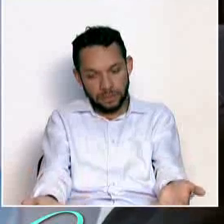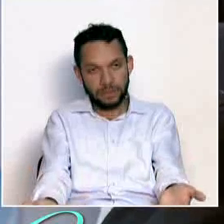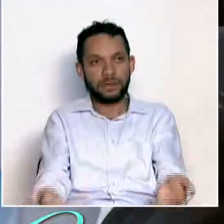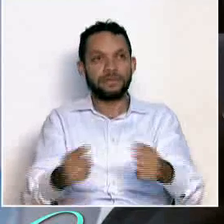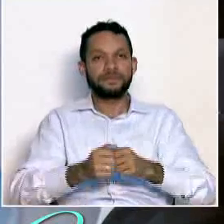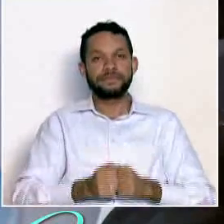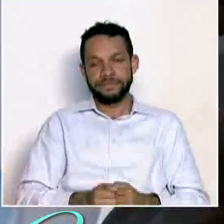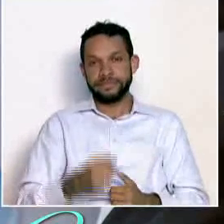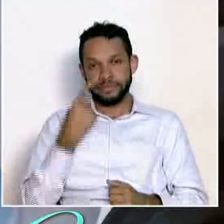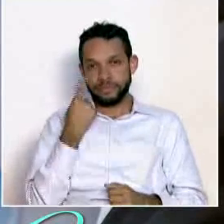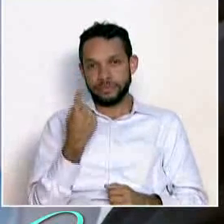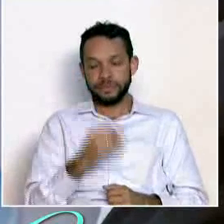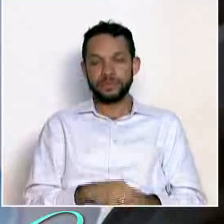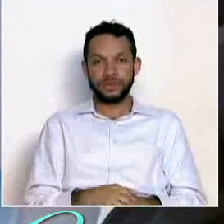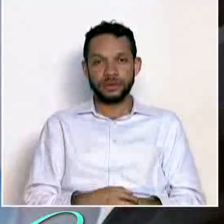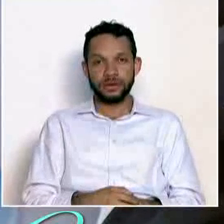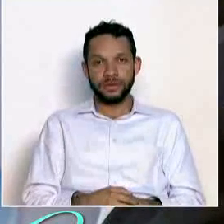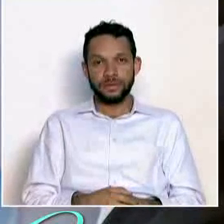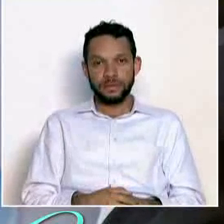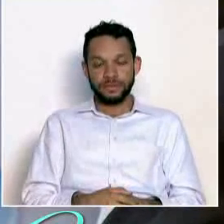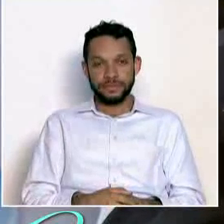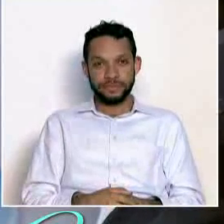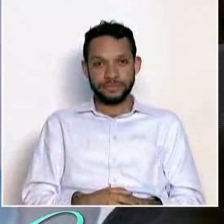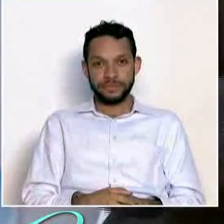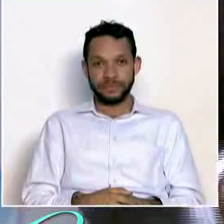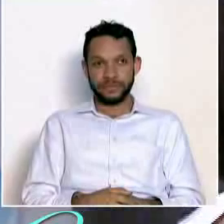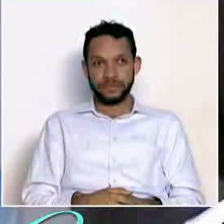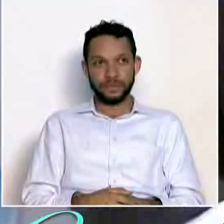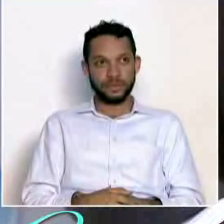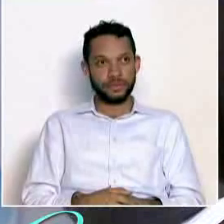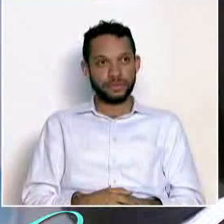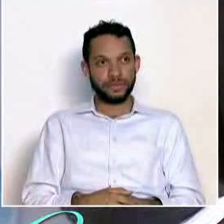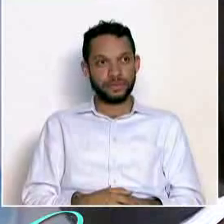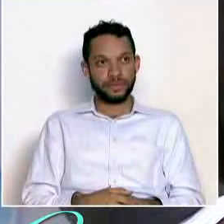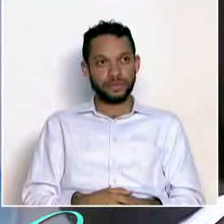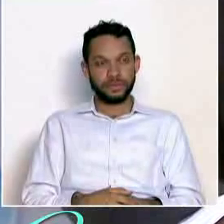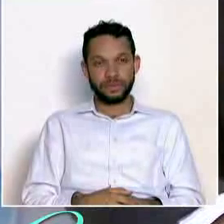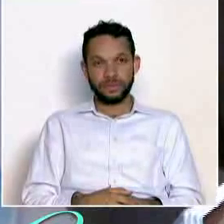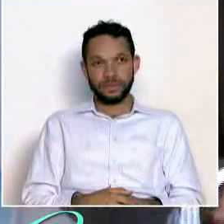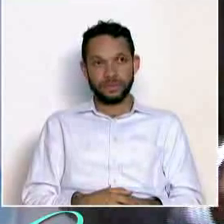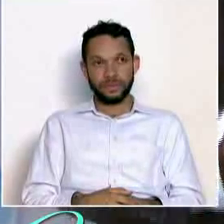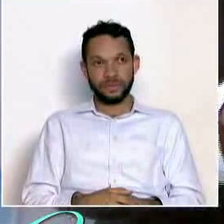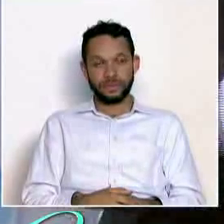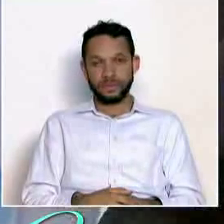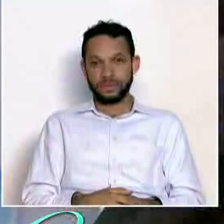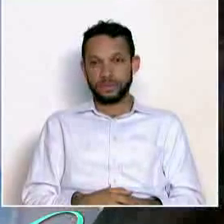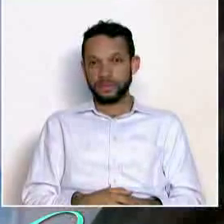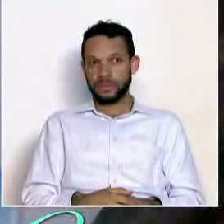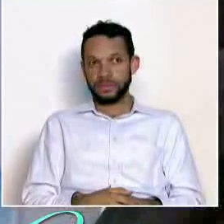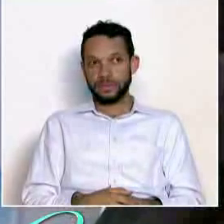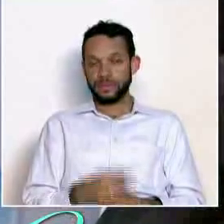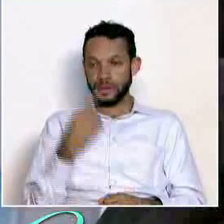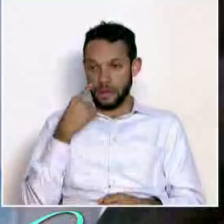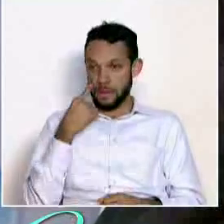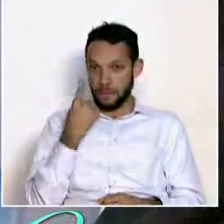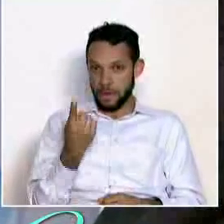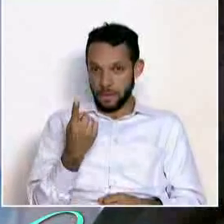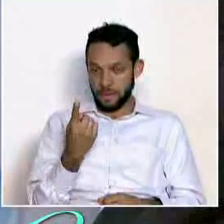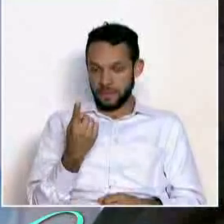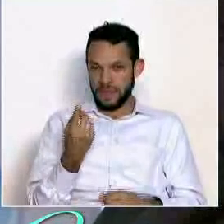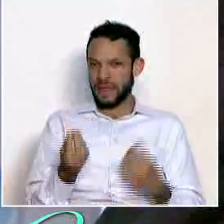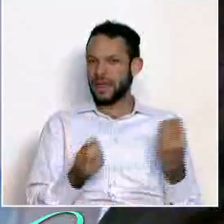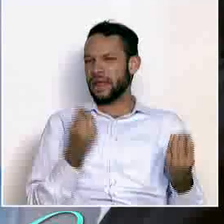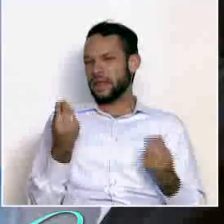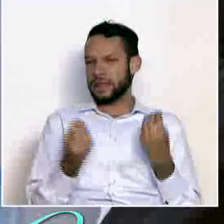dilata más. Por favor, deja las manos como están y abre tus ojos. Bien. Aquí tenemos la